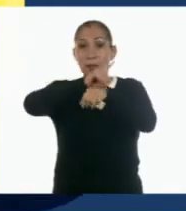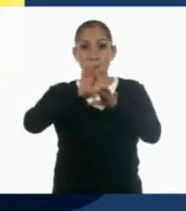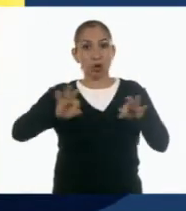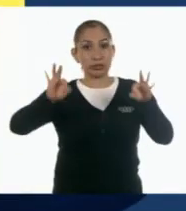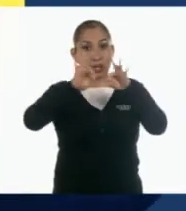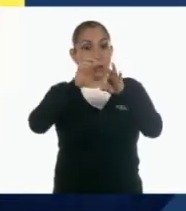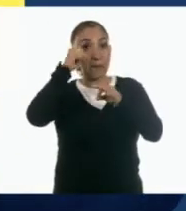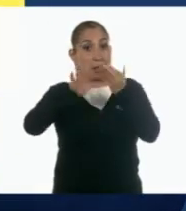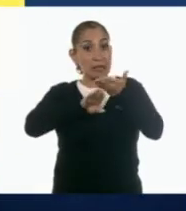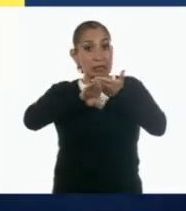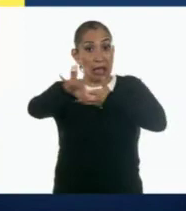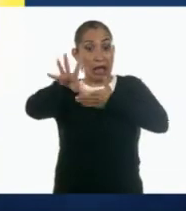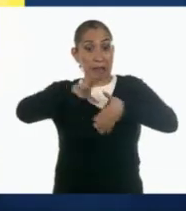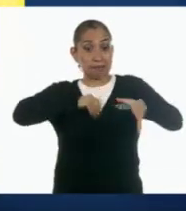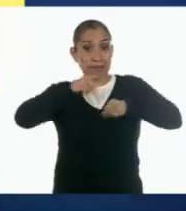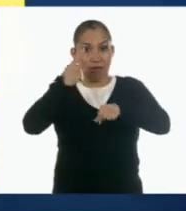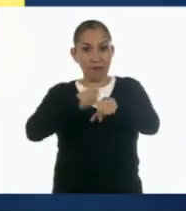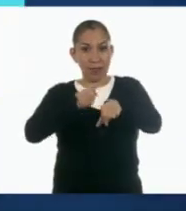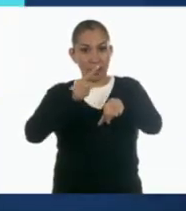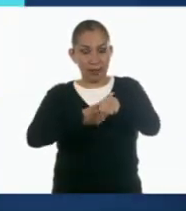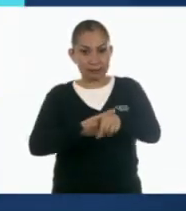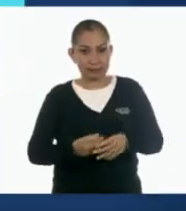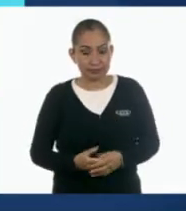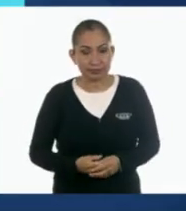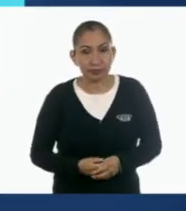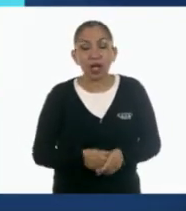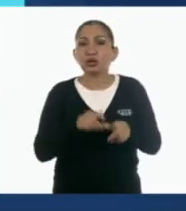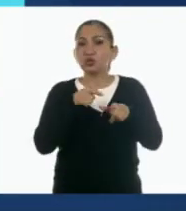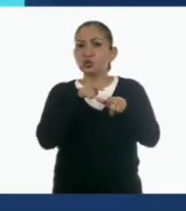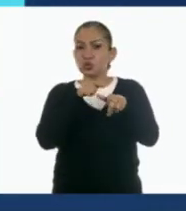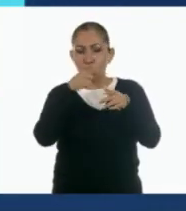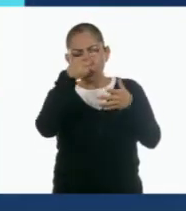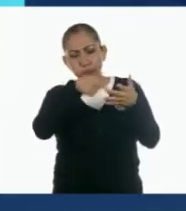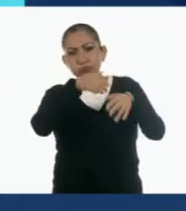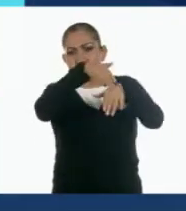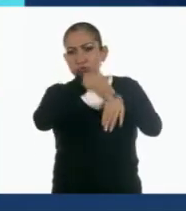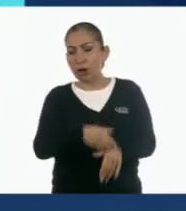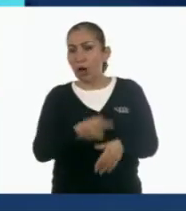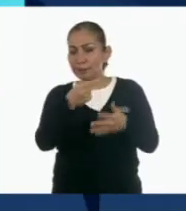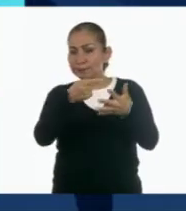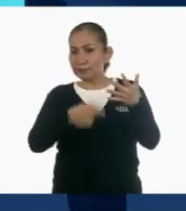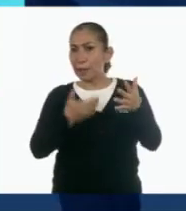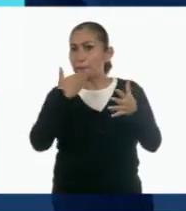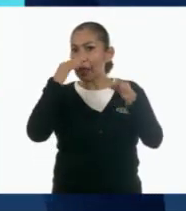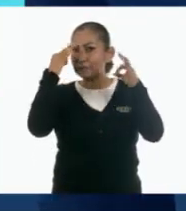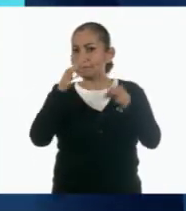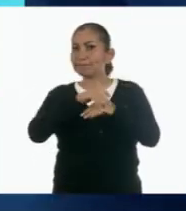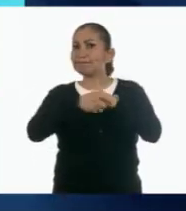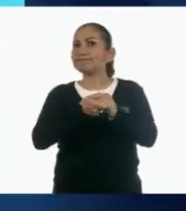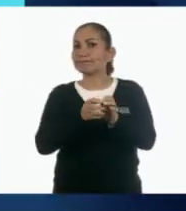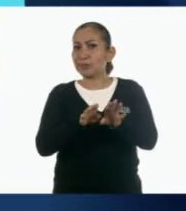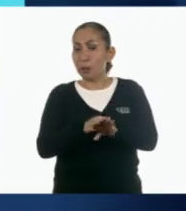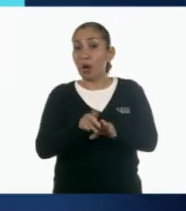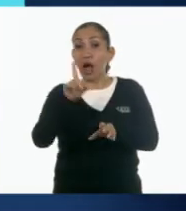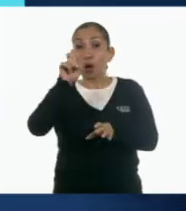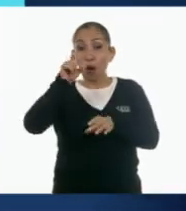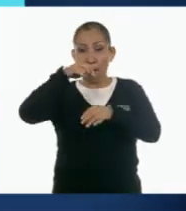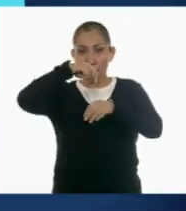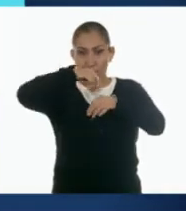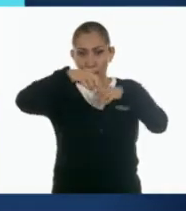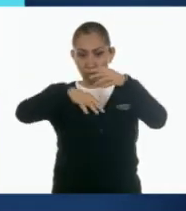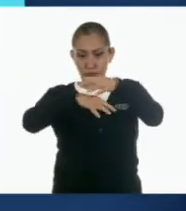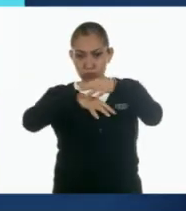importante para prevenir cualquier enfermedad. Sigue estos pasos para hacerlo correctamente. Moja tus